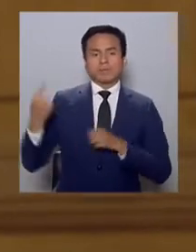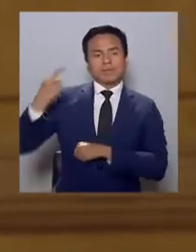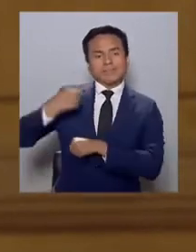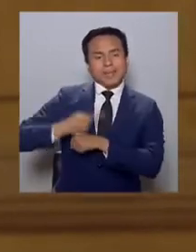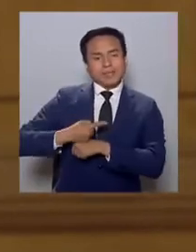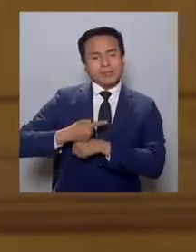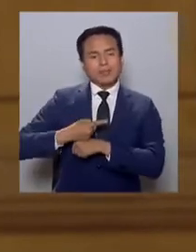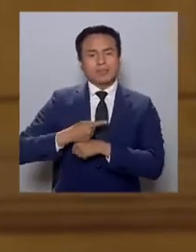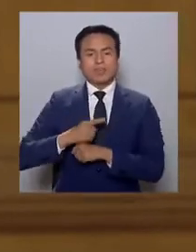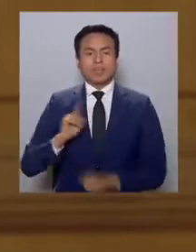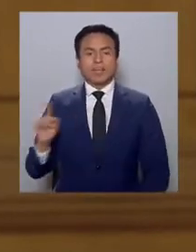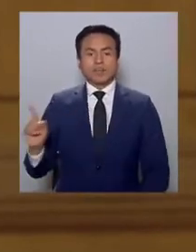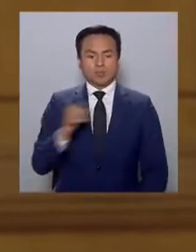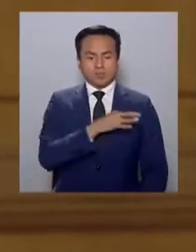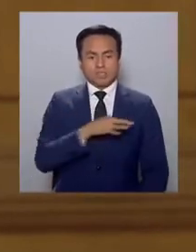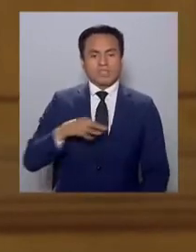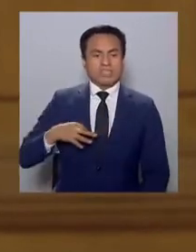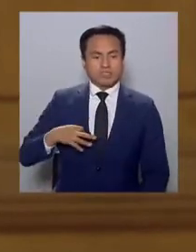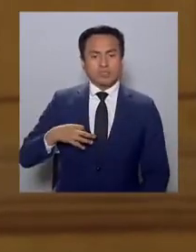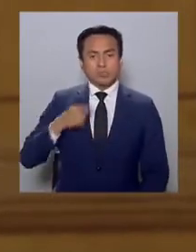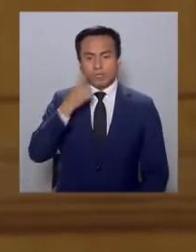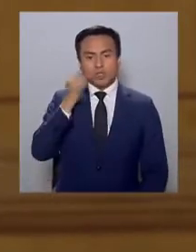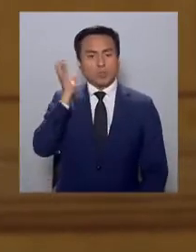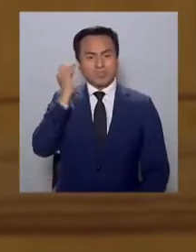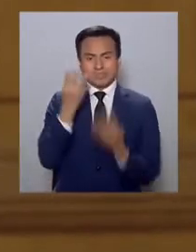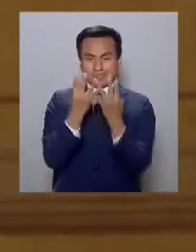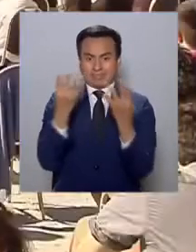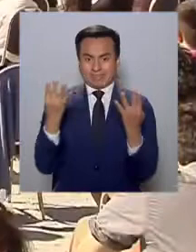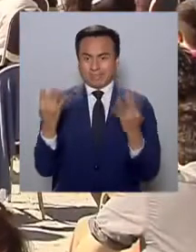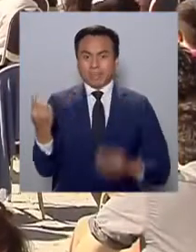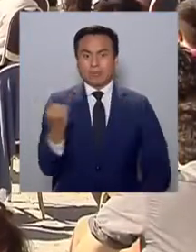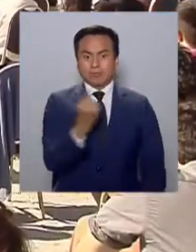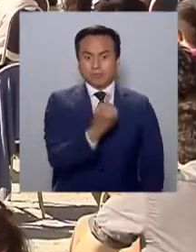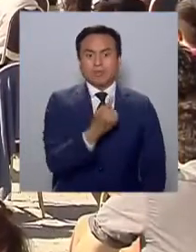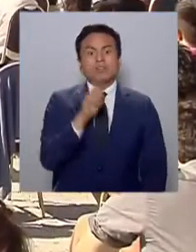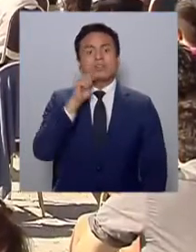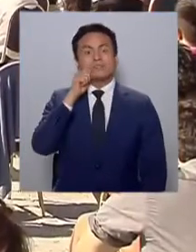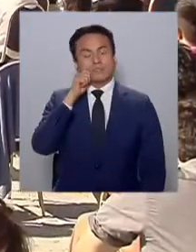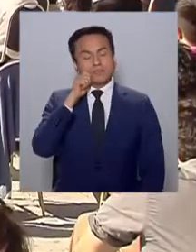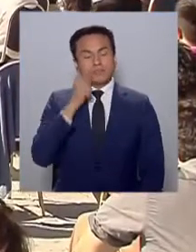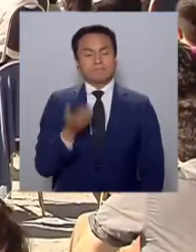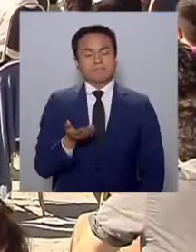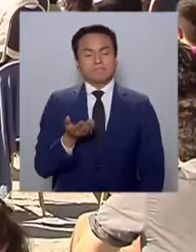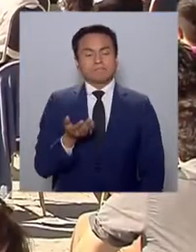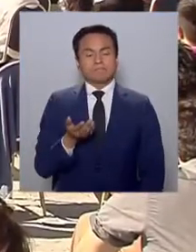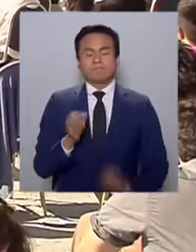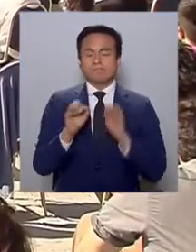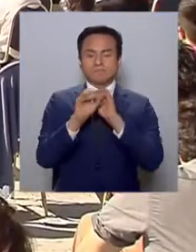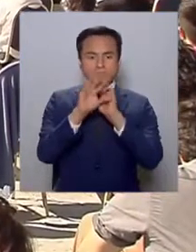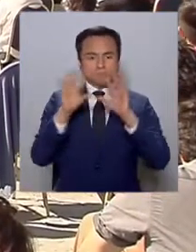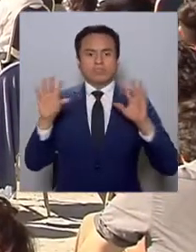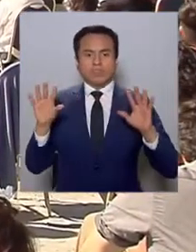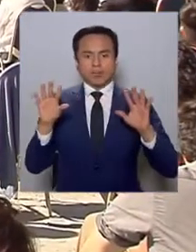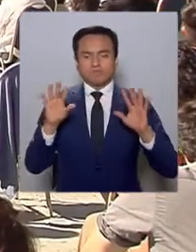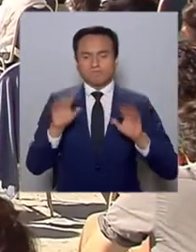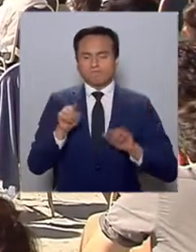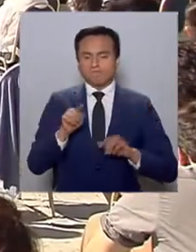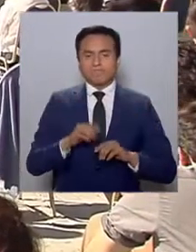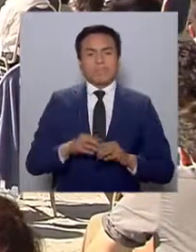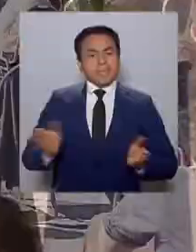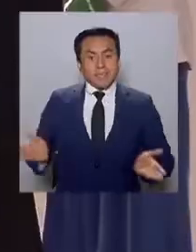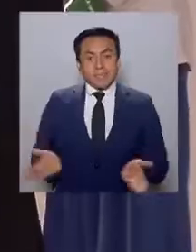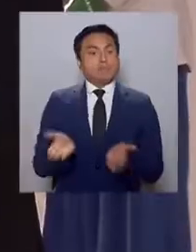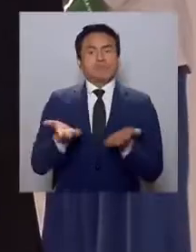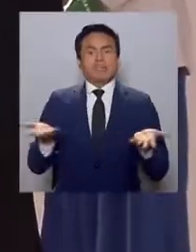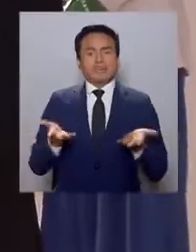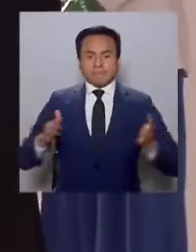mandato y el mandato de cada uno de los ministros y ministras aquí presentes es muy claro: